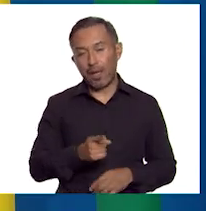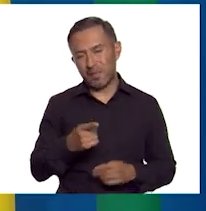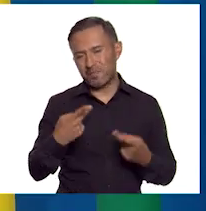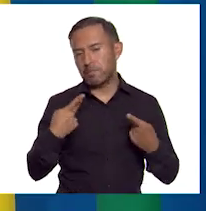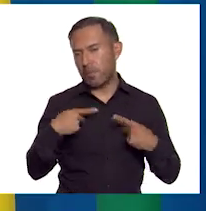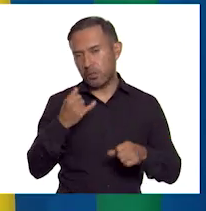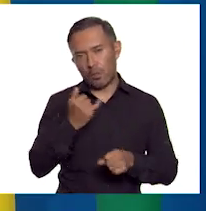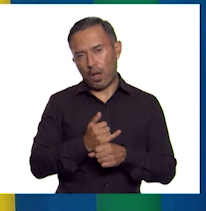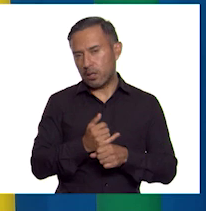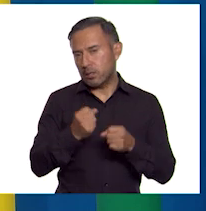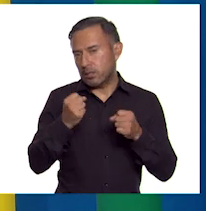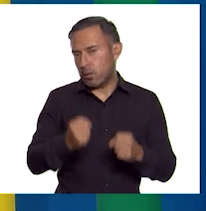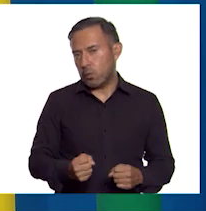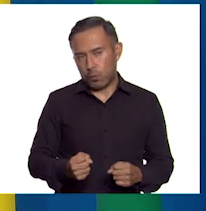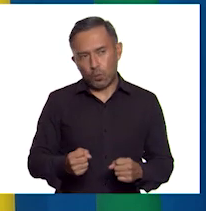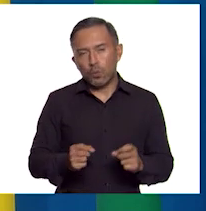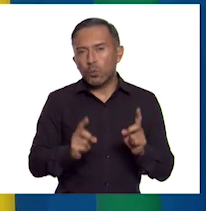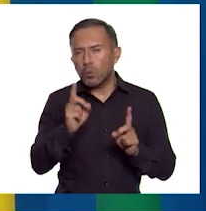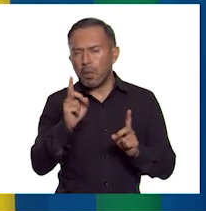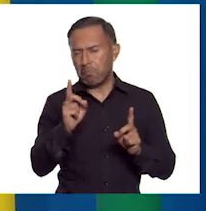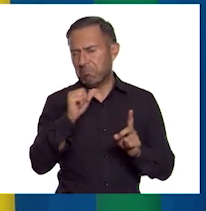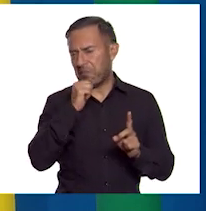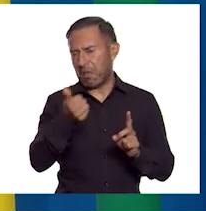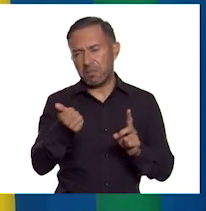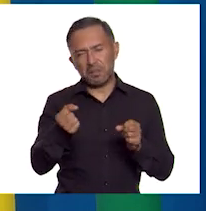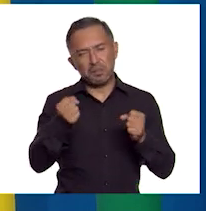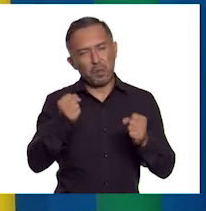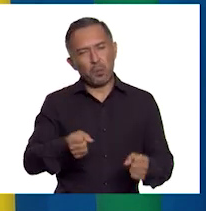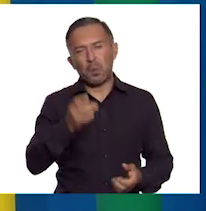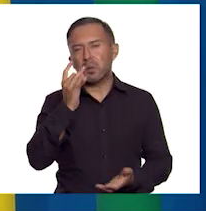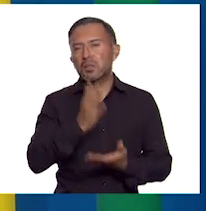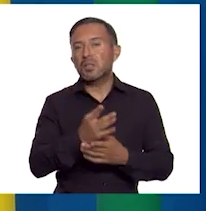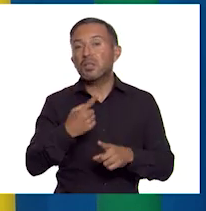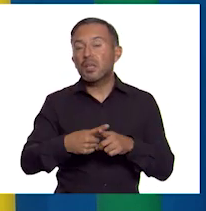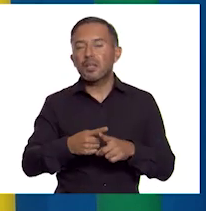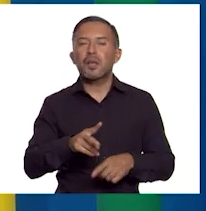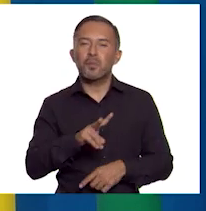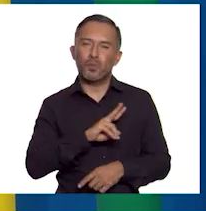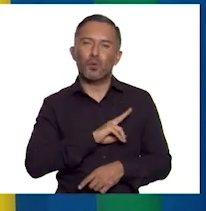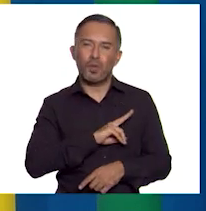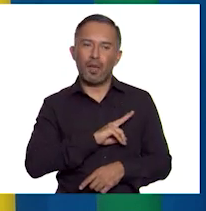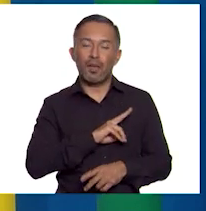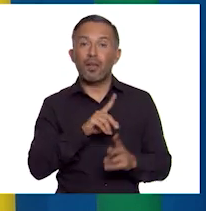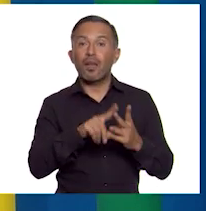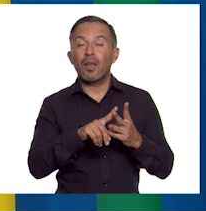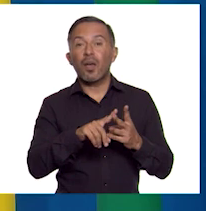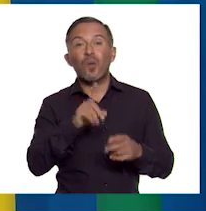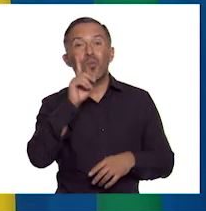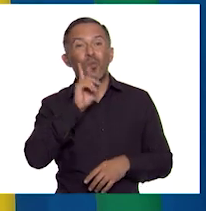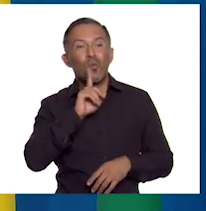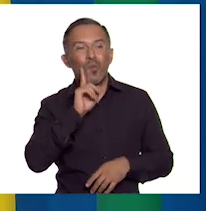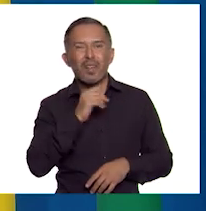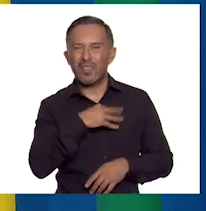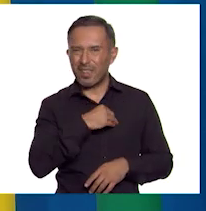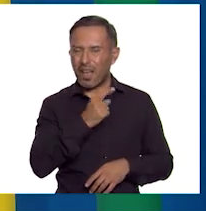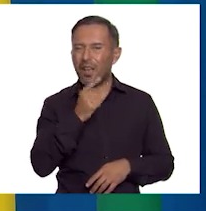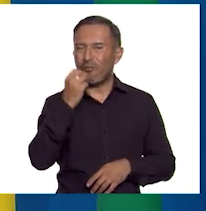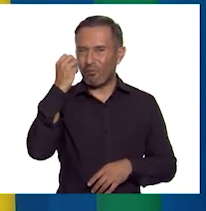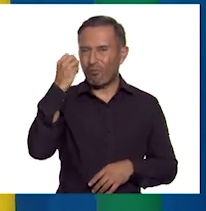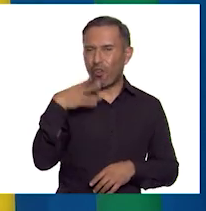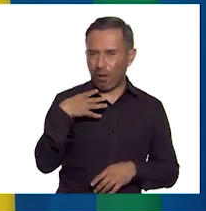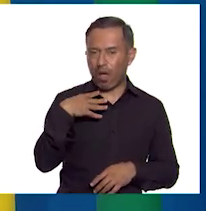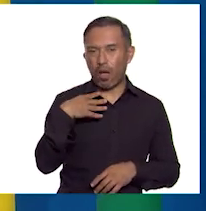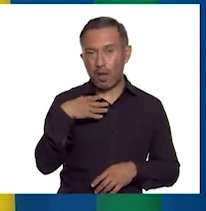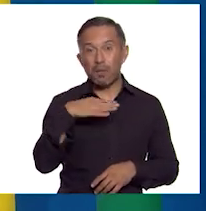puede haber duda. No, para nada. Se trata de la viuda, que es la madre de la muchacha floja y madrastra de la